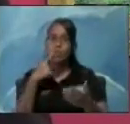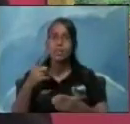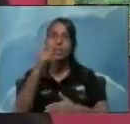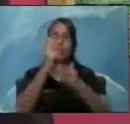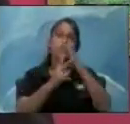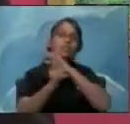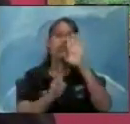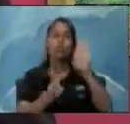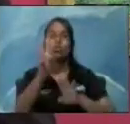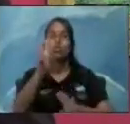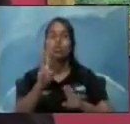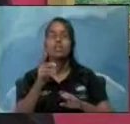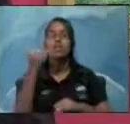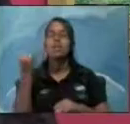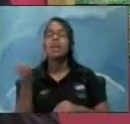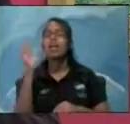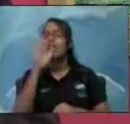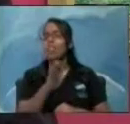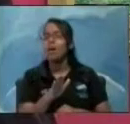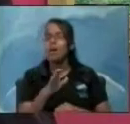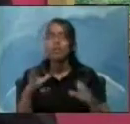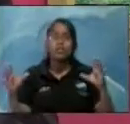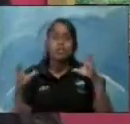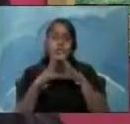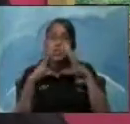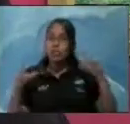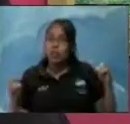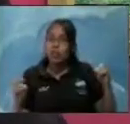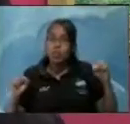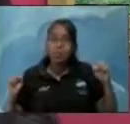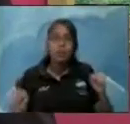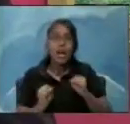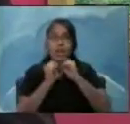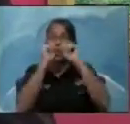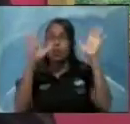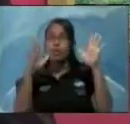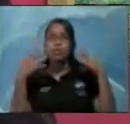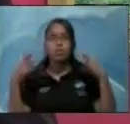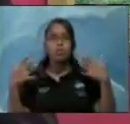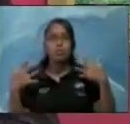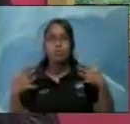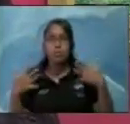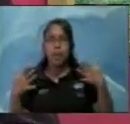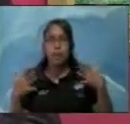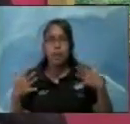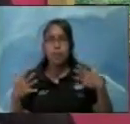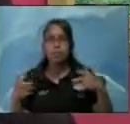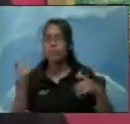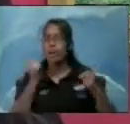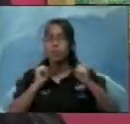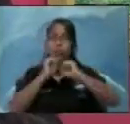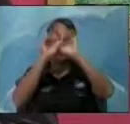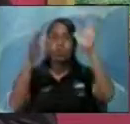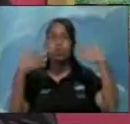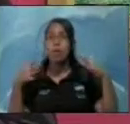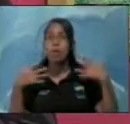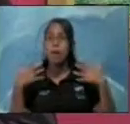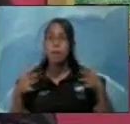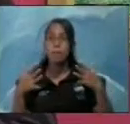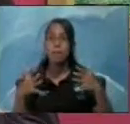12 y estaban todos atónitos y perplejos perplejos atónitos Y